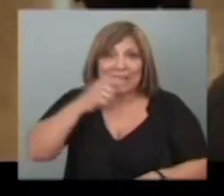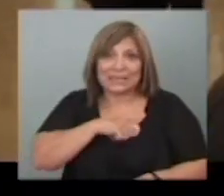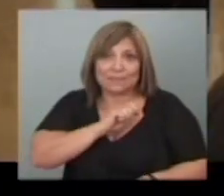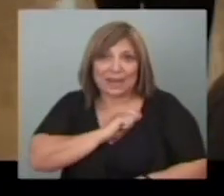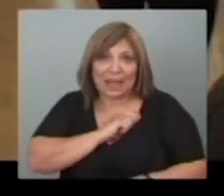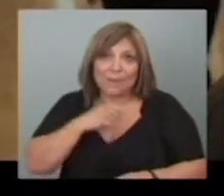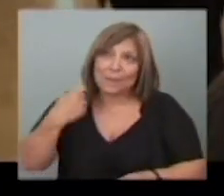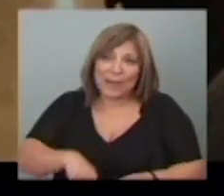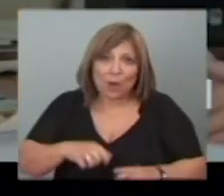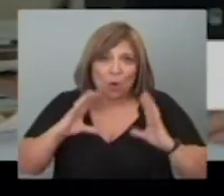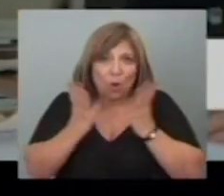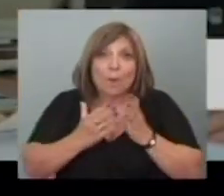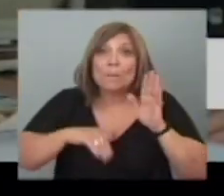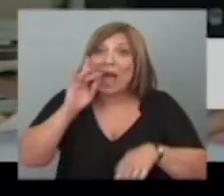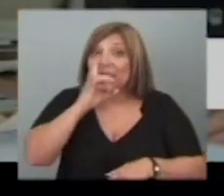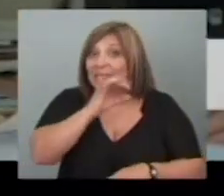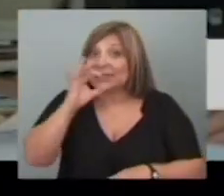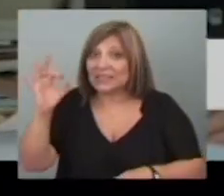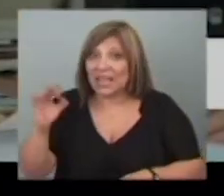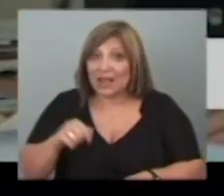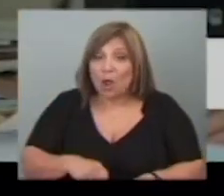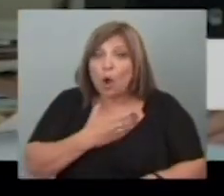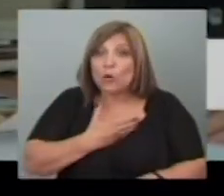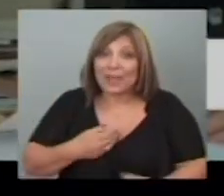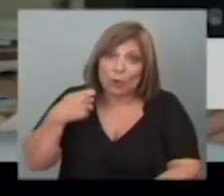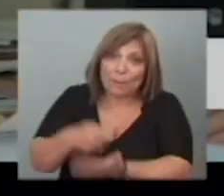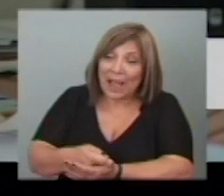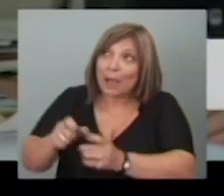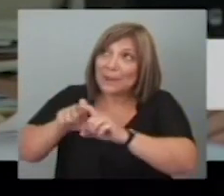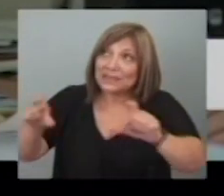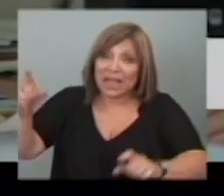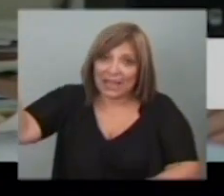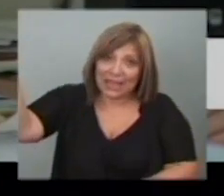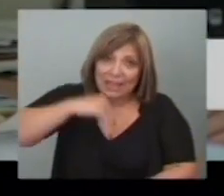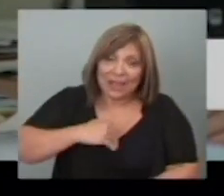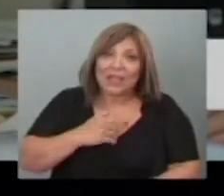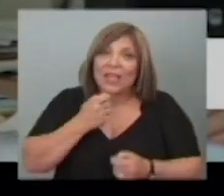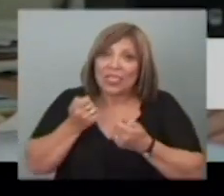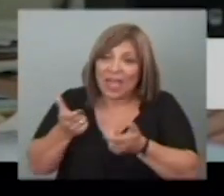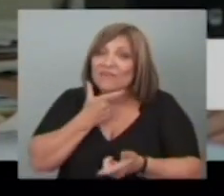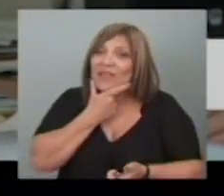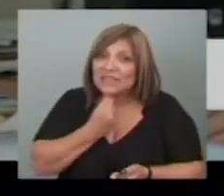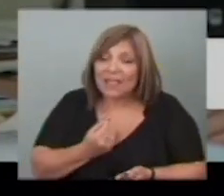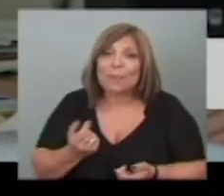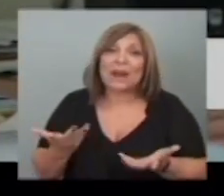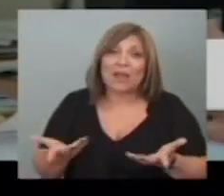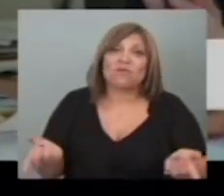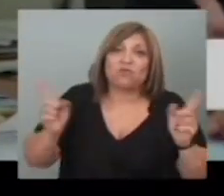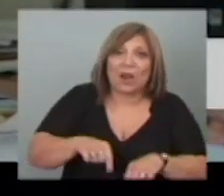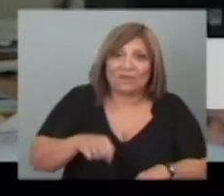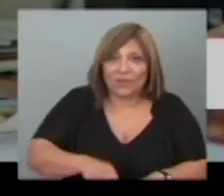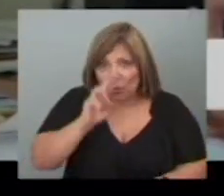año pasado fueron más de 100. El Estado uruguayo le paga el pasaje a la persona y le facilita el regreso para que pueda volver al